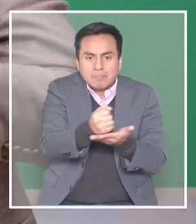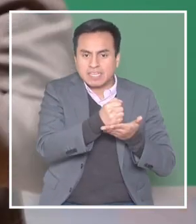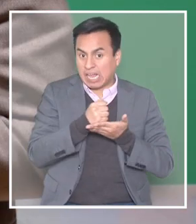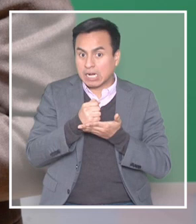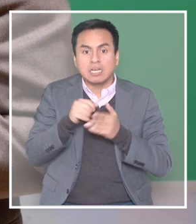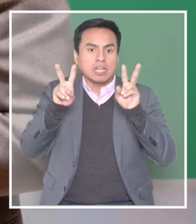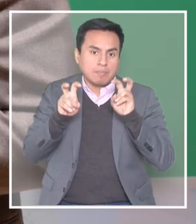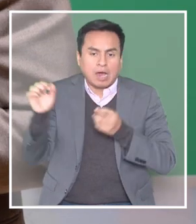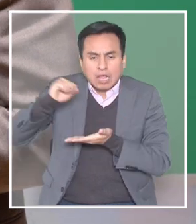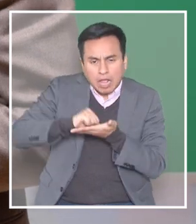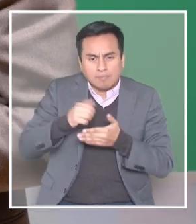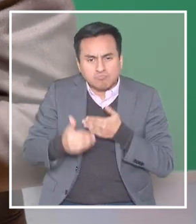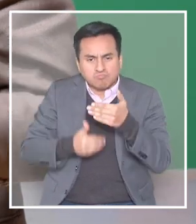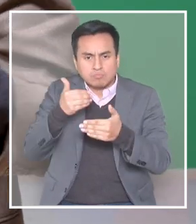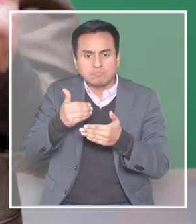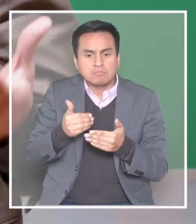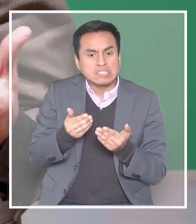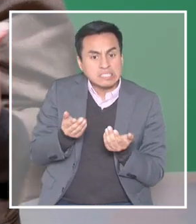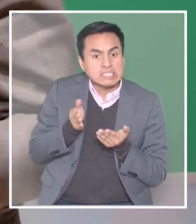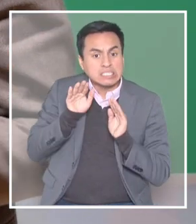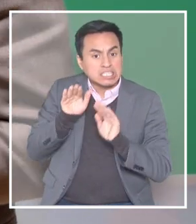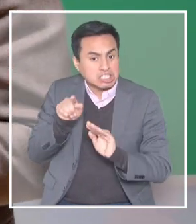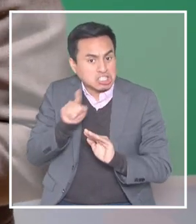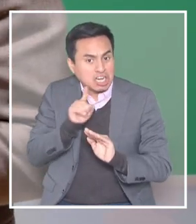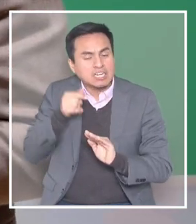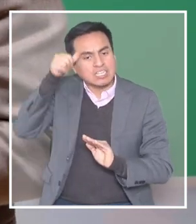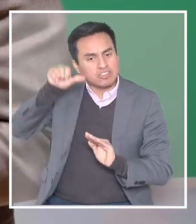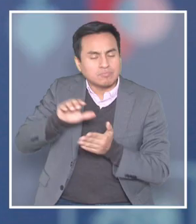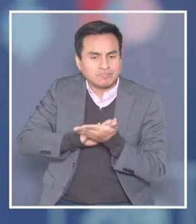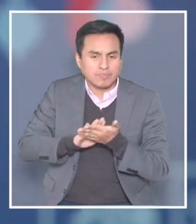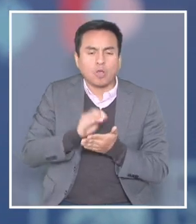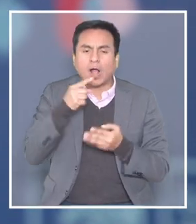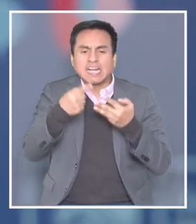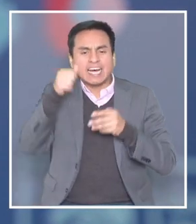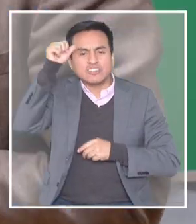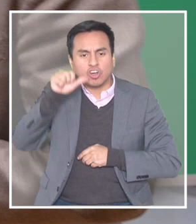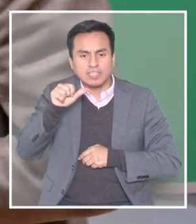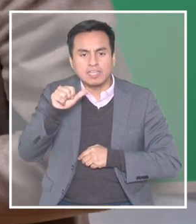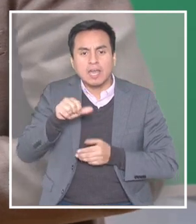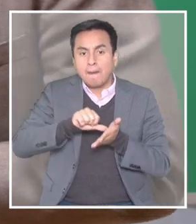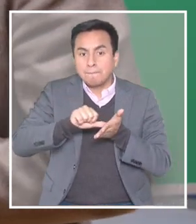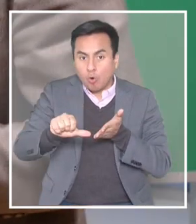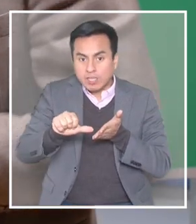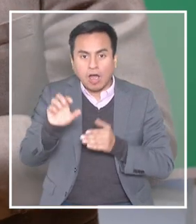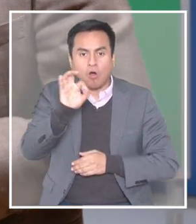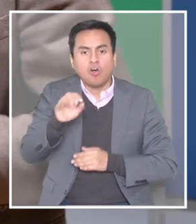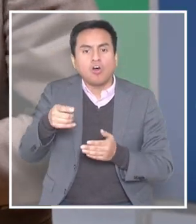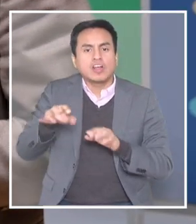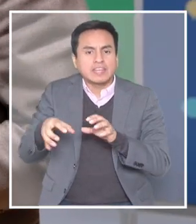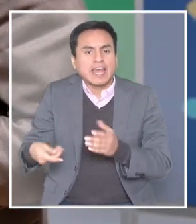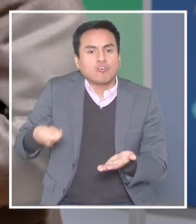tramitar estos reclamos y, en caso que lo amerite, establecer una sanción. ¿Cuáles van a ser las sanciones? Hacer multas o